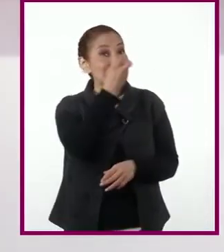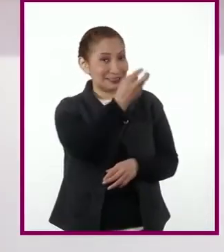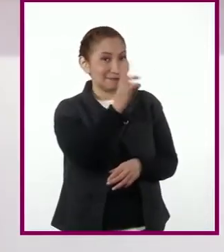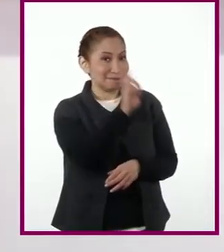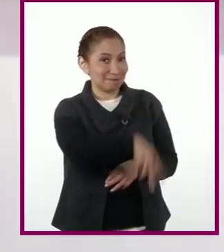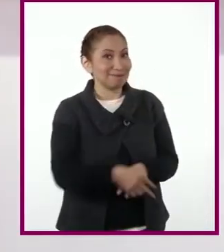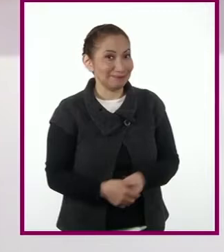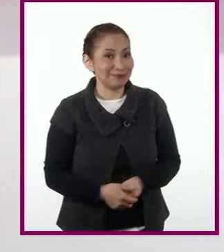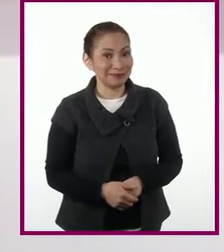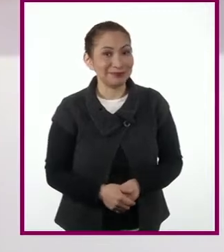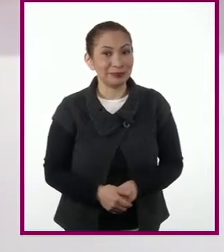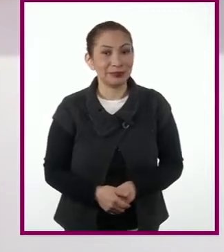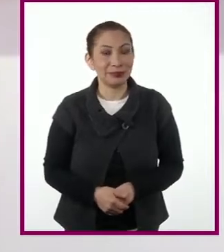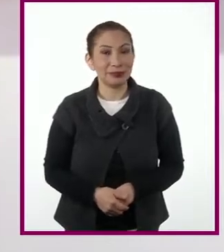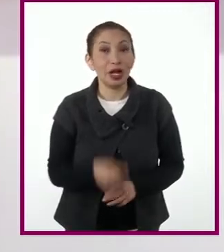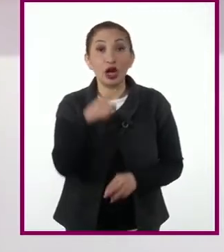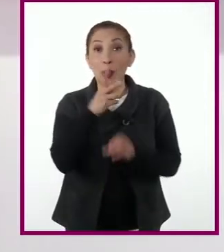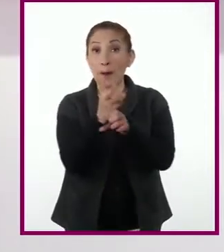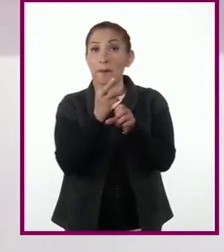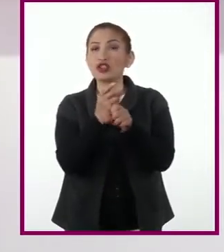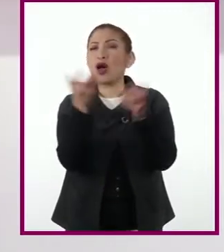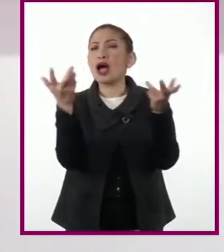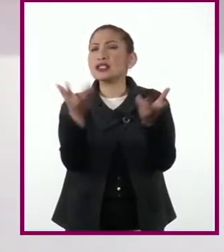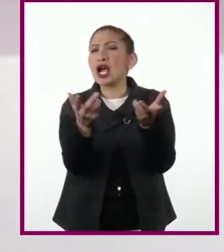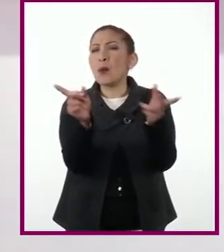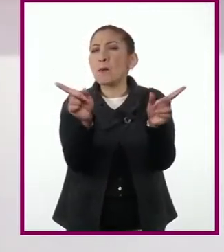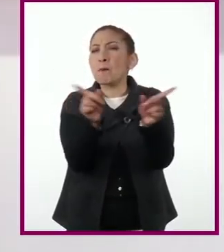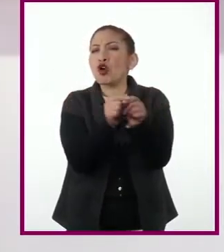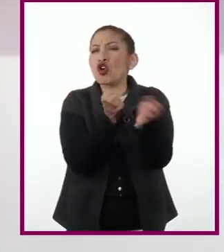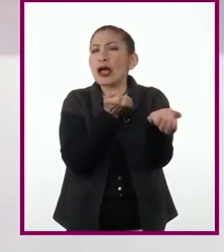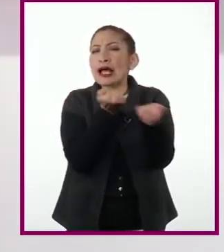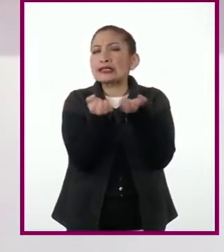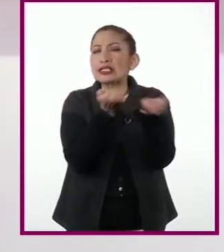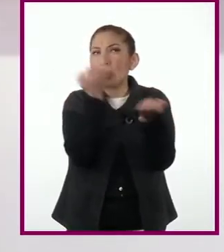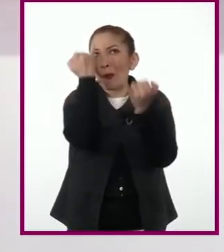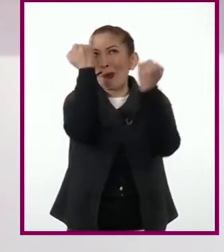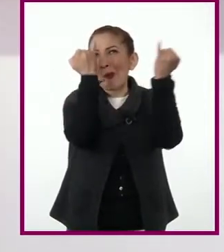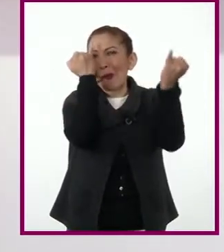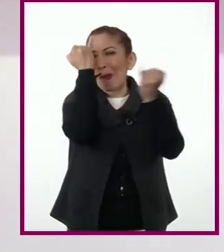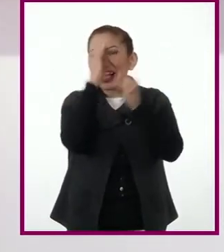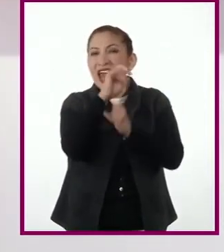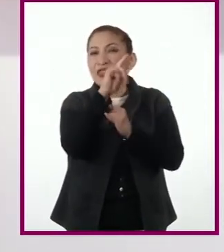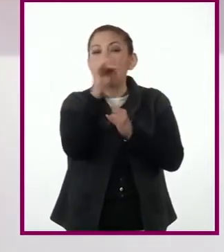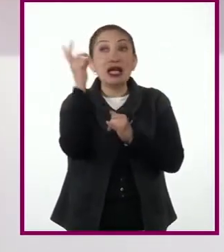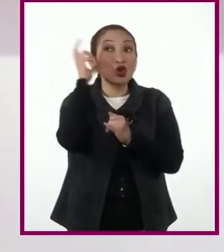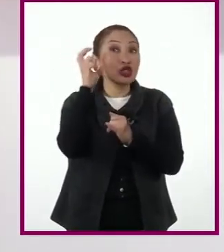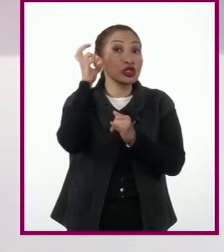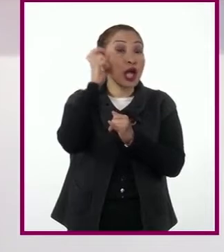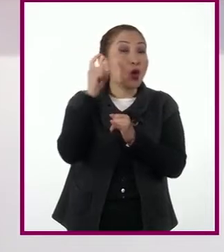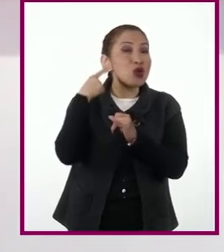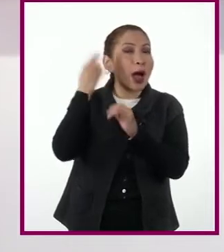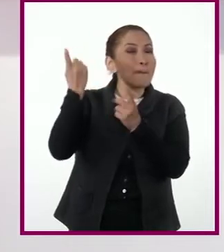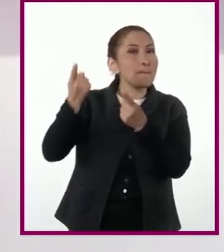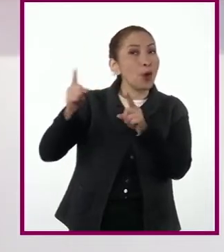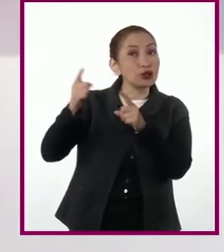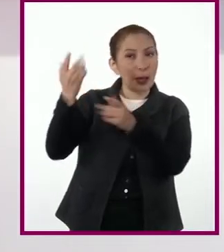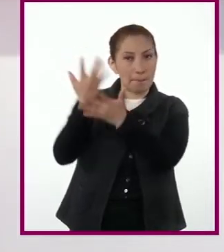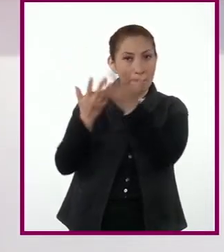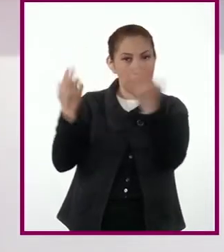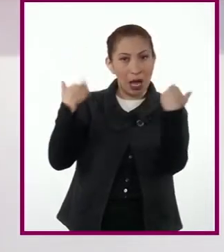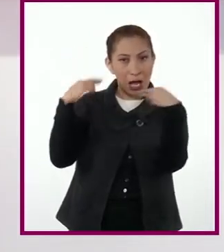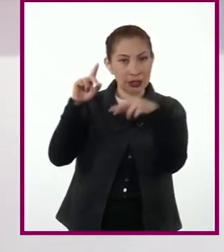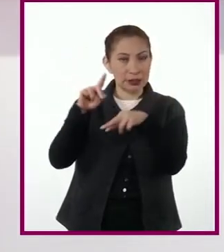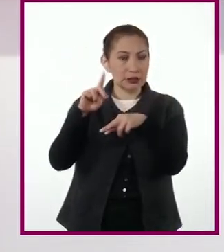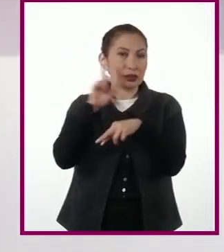¡Exacto! Los invito a que hagamos un pequeño ejercicio de creatividad. Vamos a escuchar una melodía en manos de la